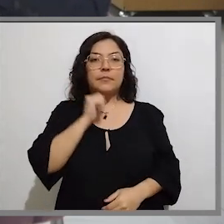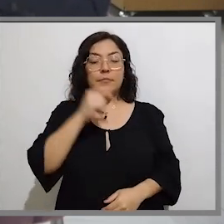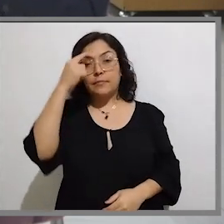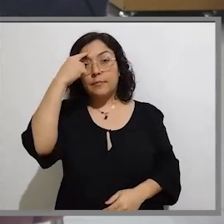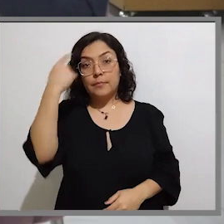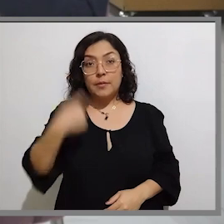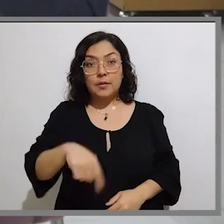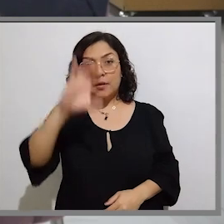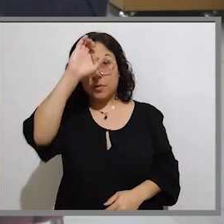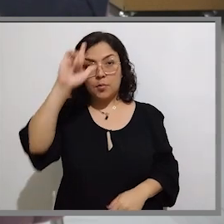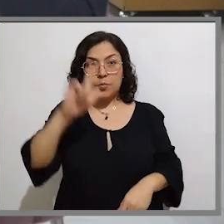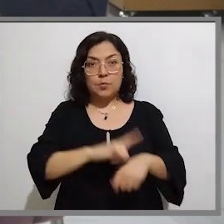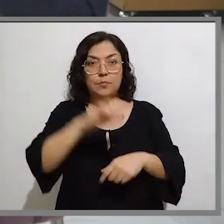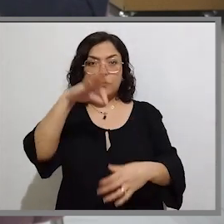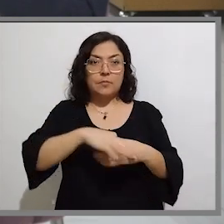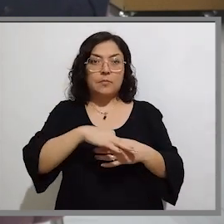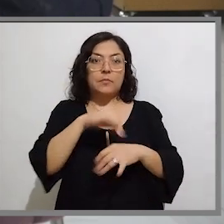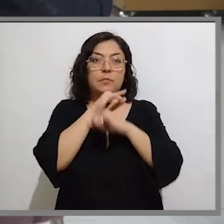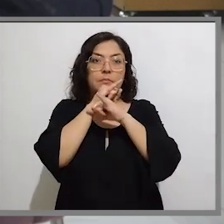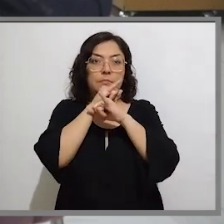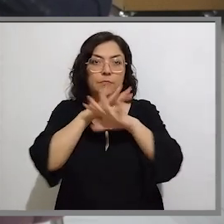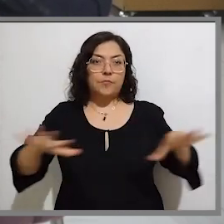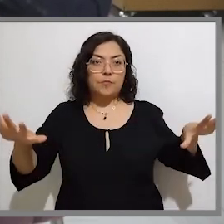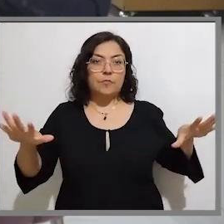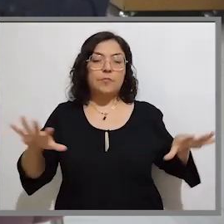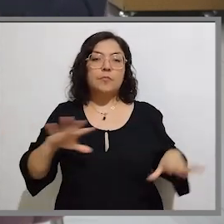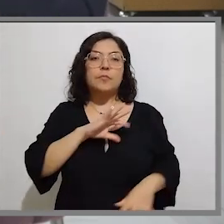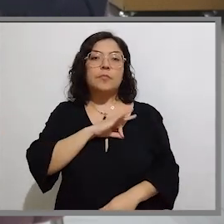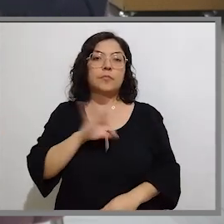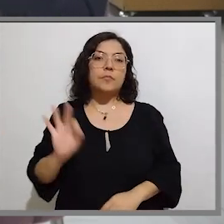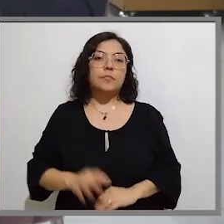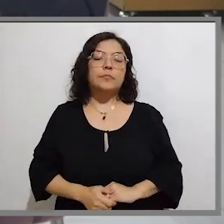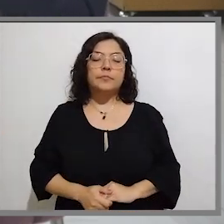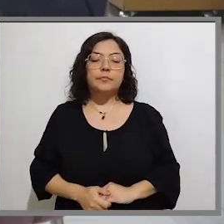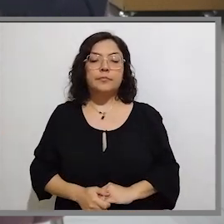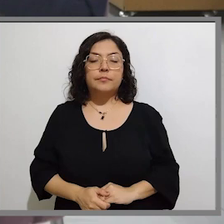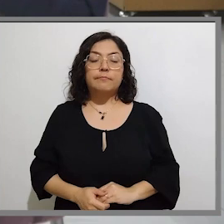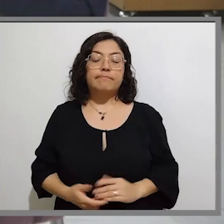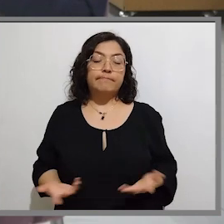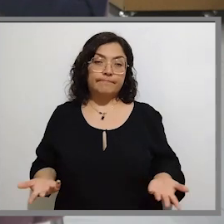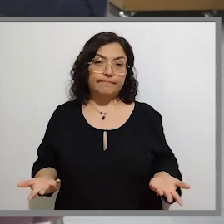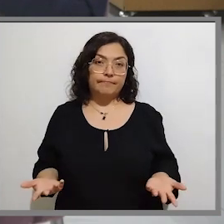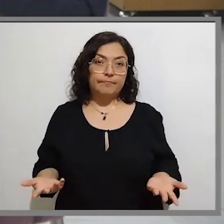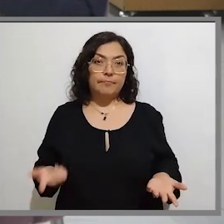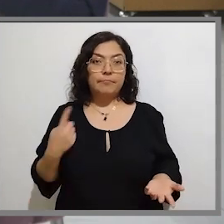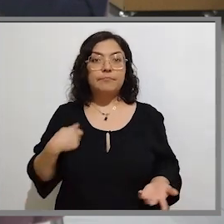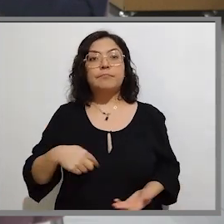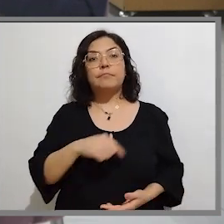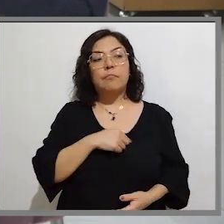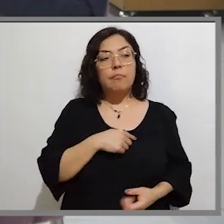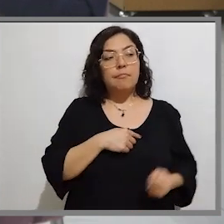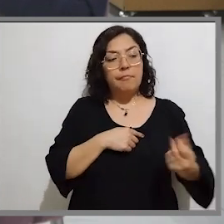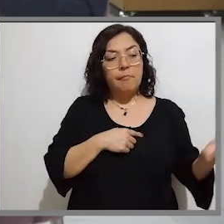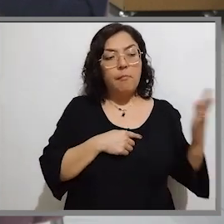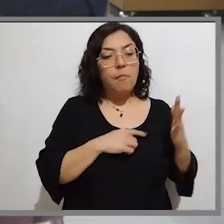de difusión de la cultura democrática. Esto naturalmente implica dos situaciones. La primera, que tenemos que trabajar con